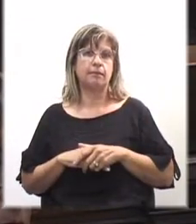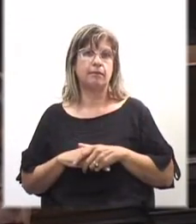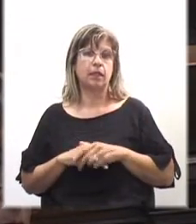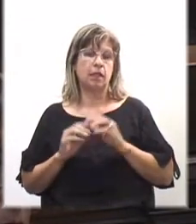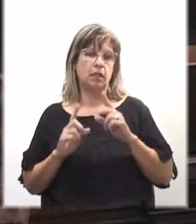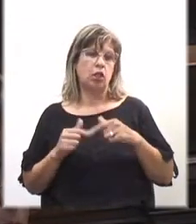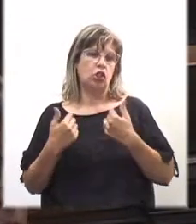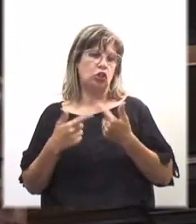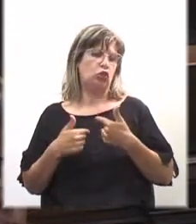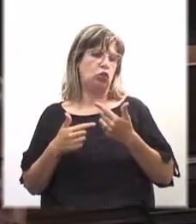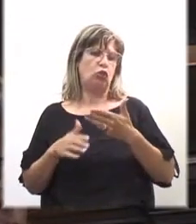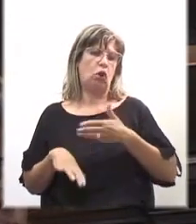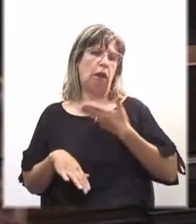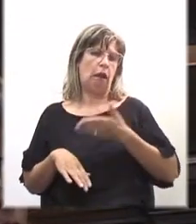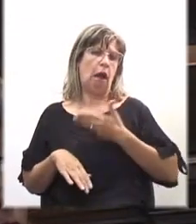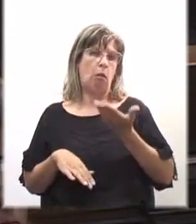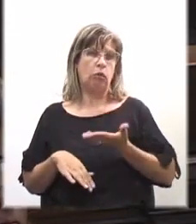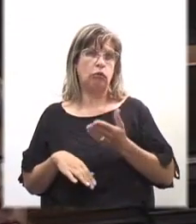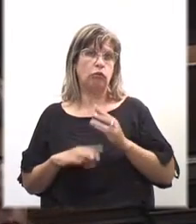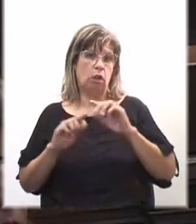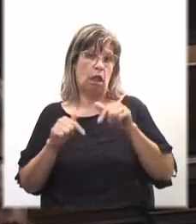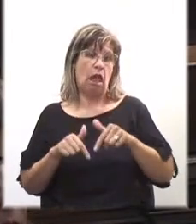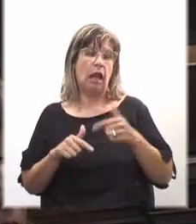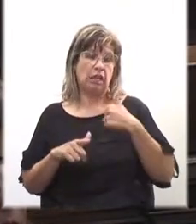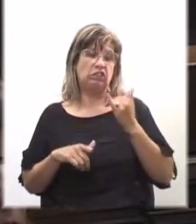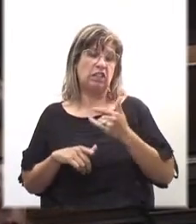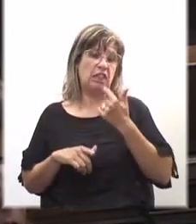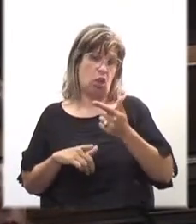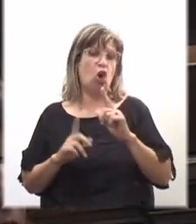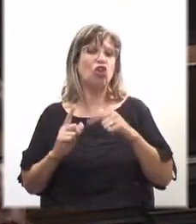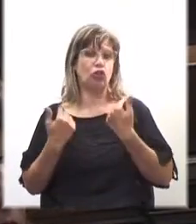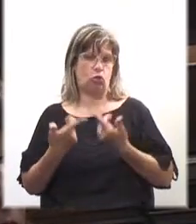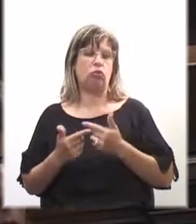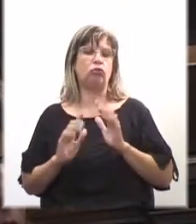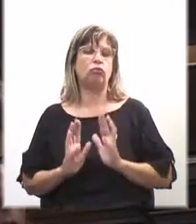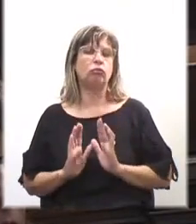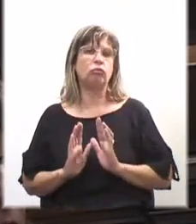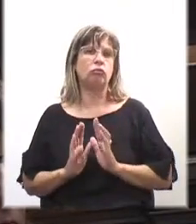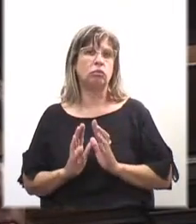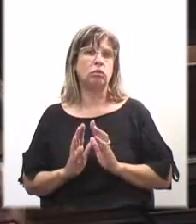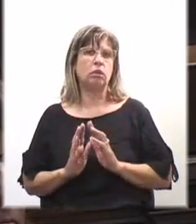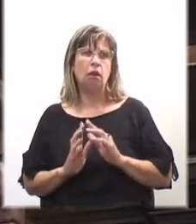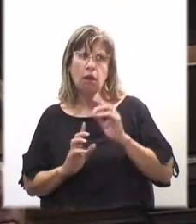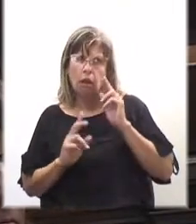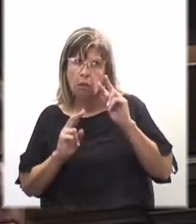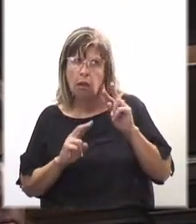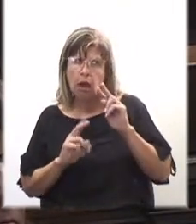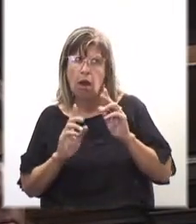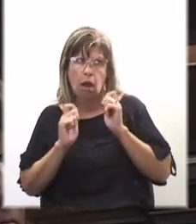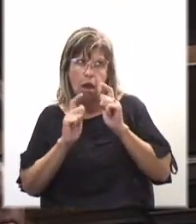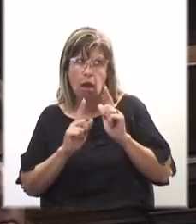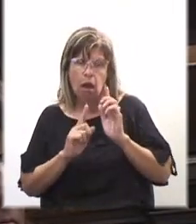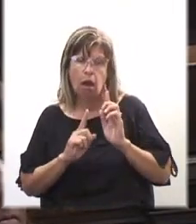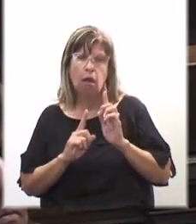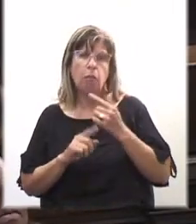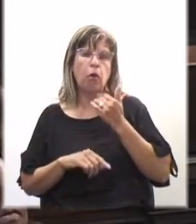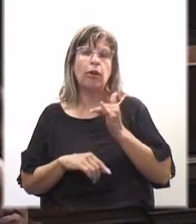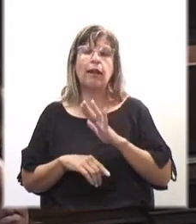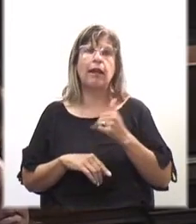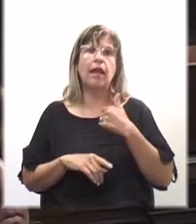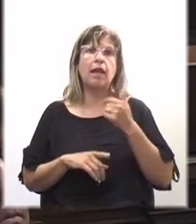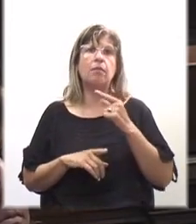Nosotros nos quejamos, y aquí se habla en plural. Estamos pendientes, por ejemplo, del